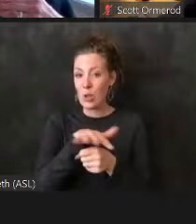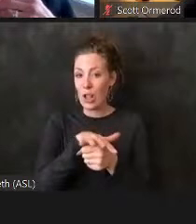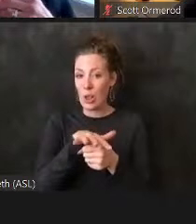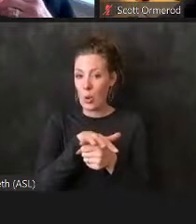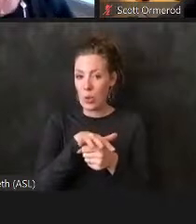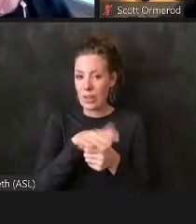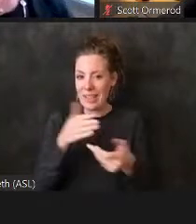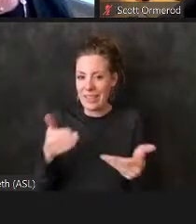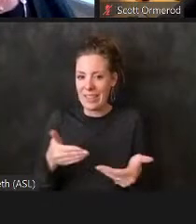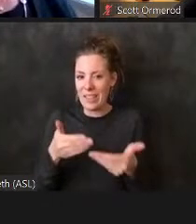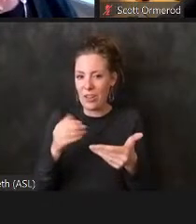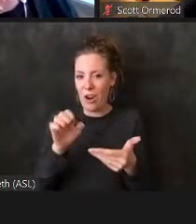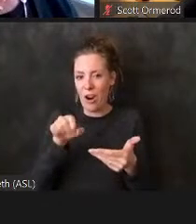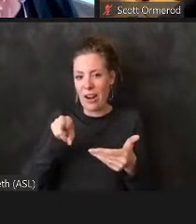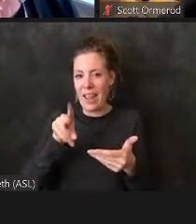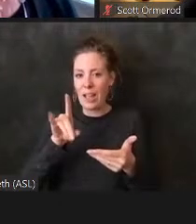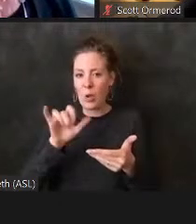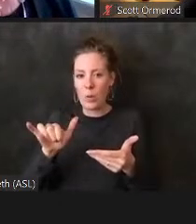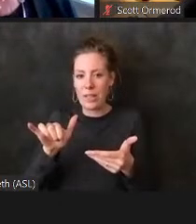es de lo local